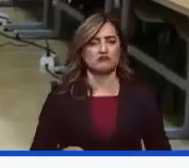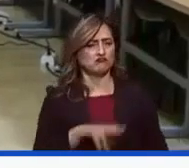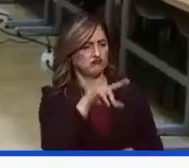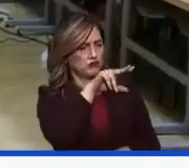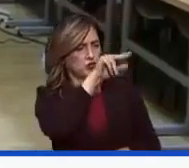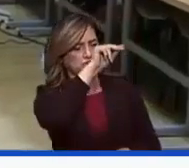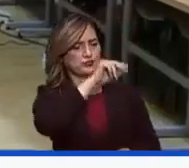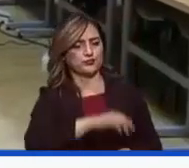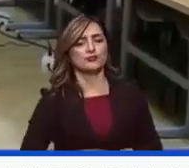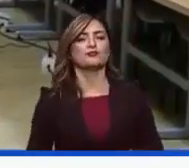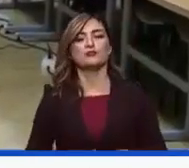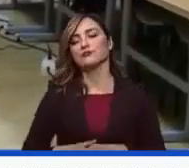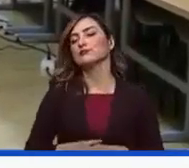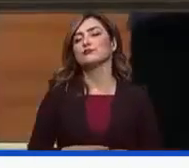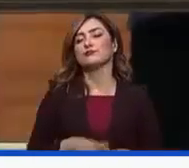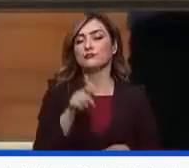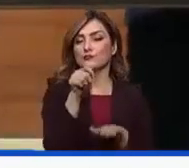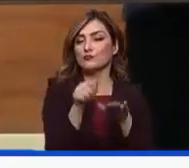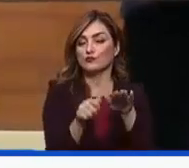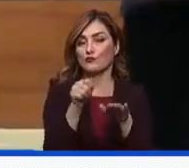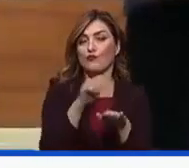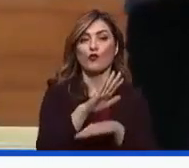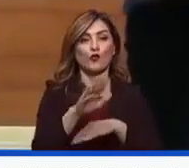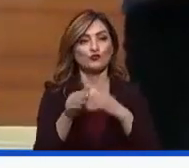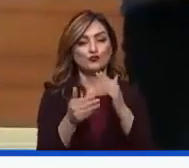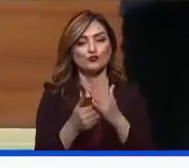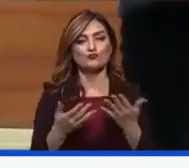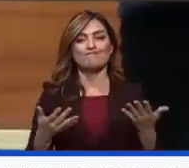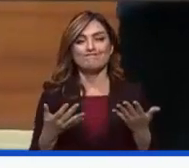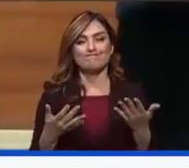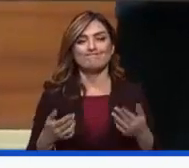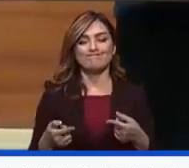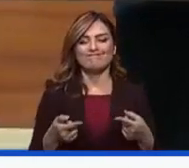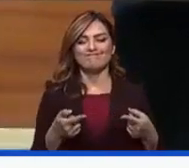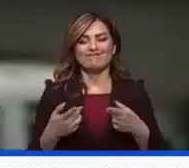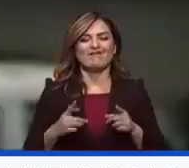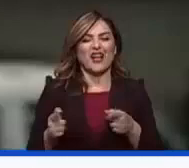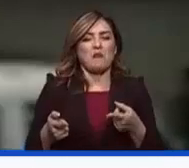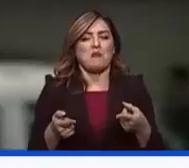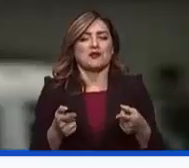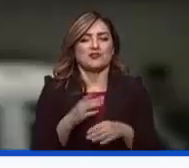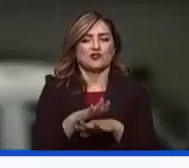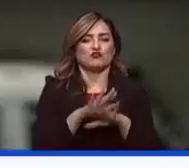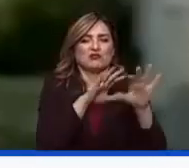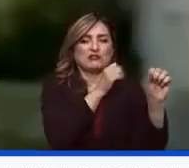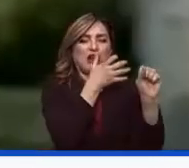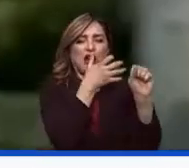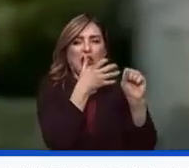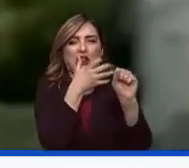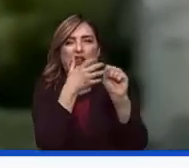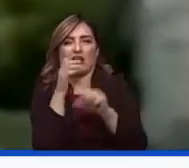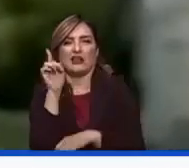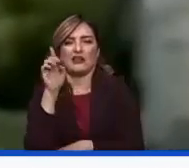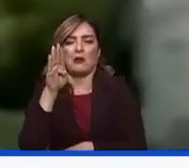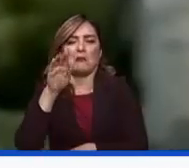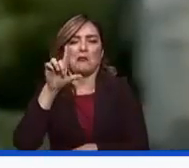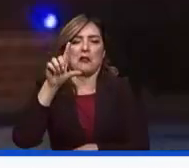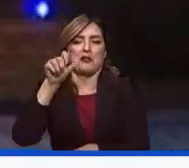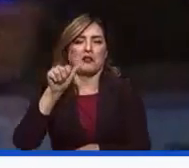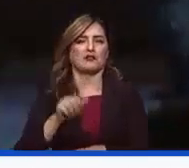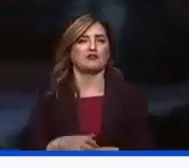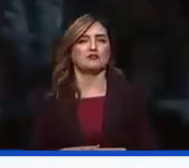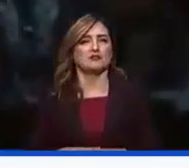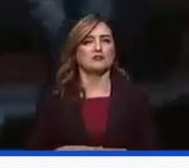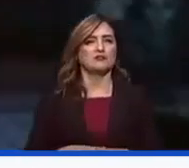En un tribunal de la Corte Nacional de Justicia nuevamente se debatieron los hechos relacionados con el plagio al activista político Fernando Balda, un hecho